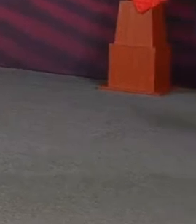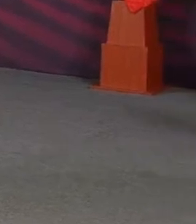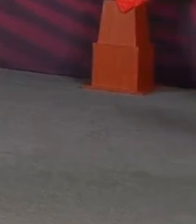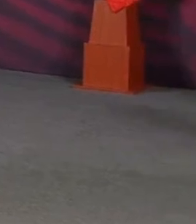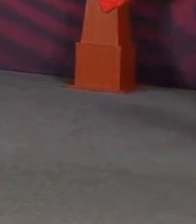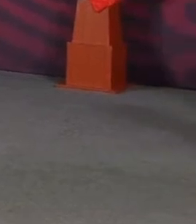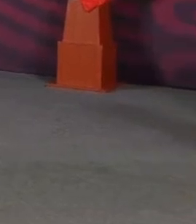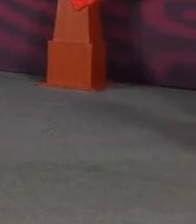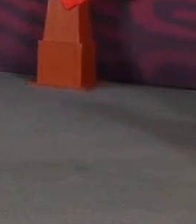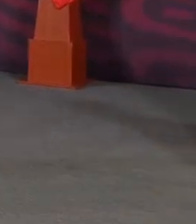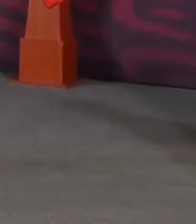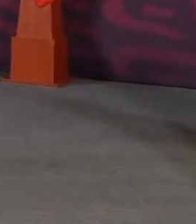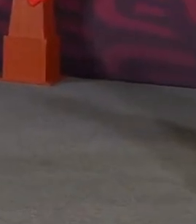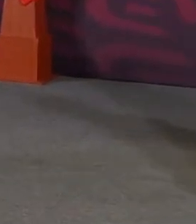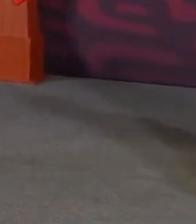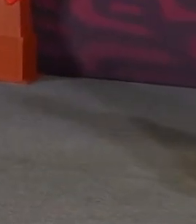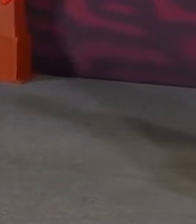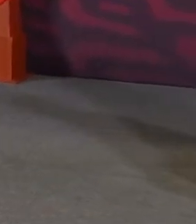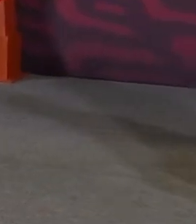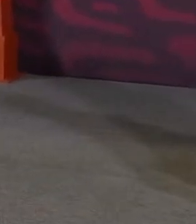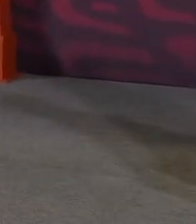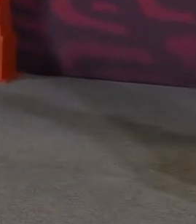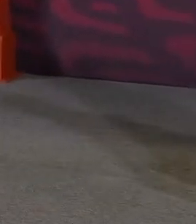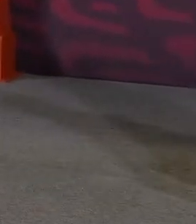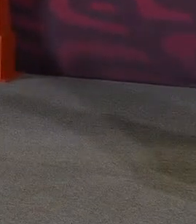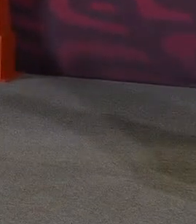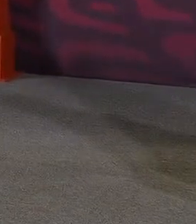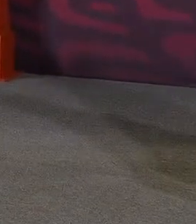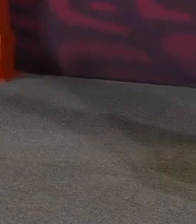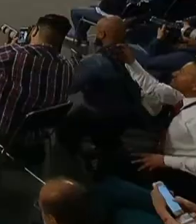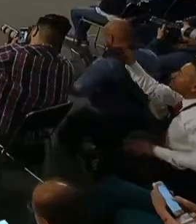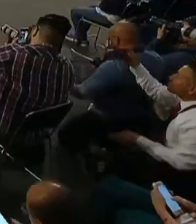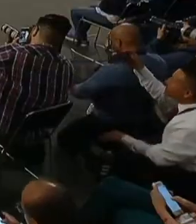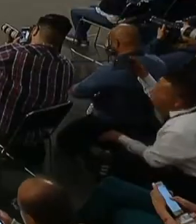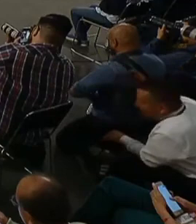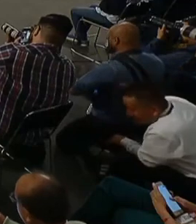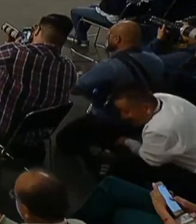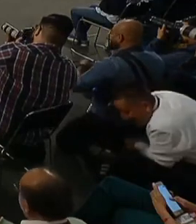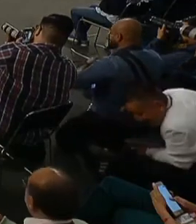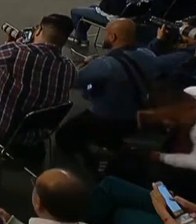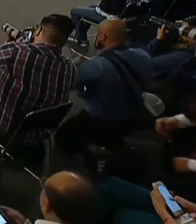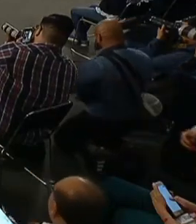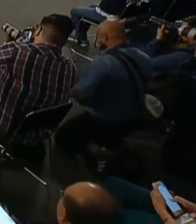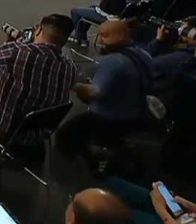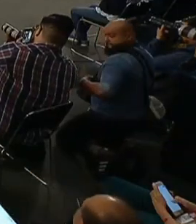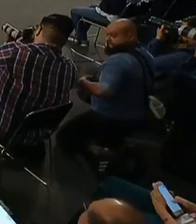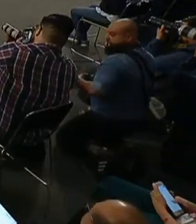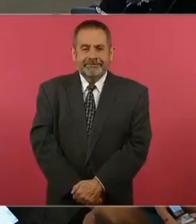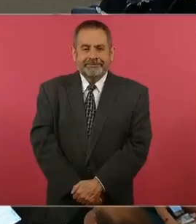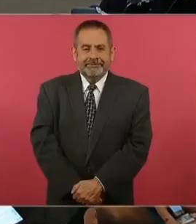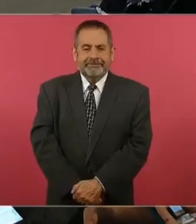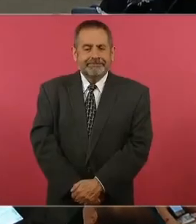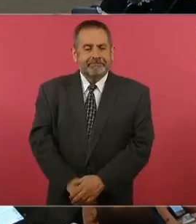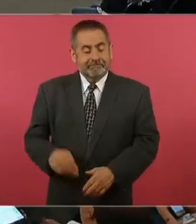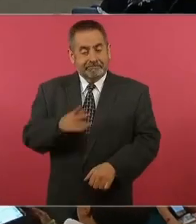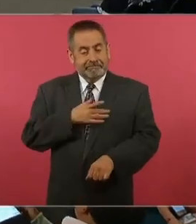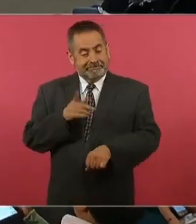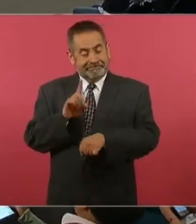¿Cómo están? Buenas tardes. Bueno, muy buenas buenos días. Es un poco inesperado